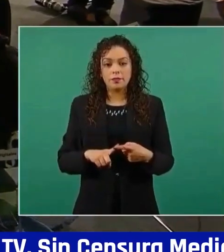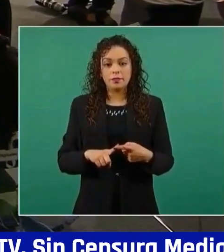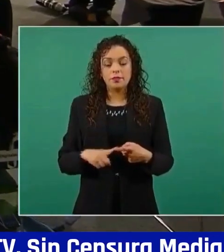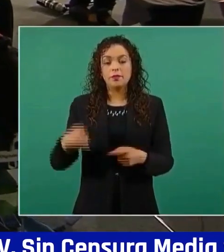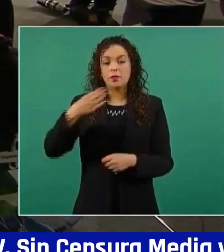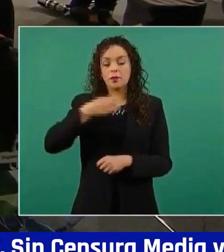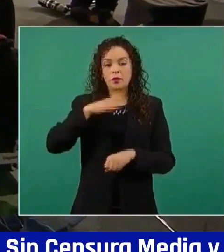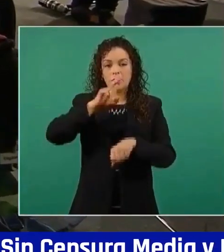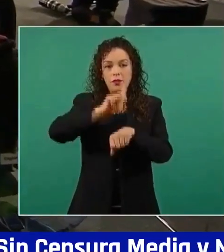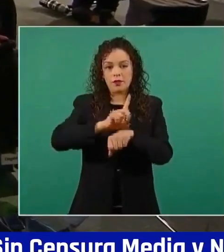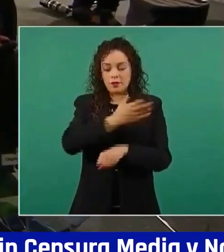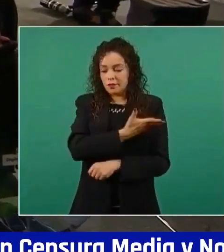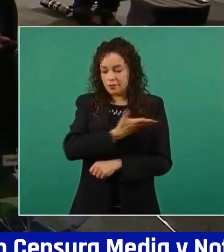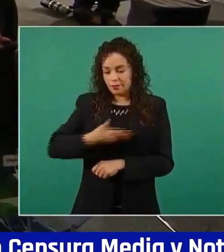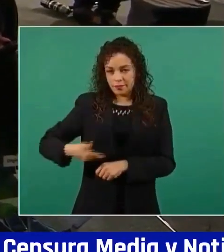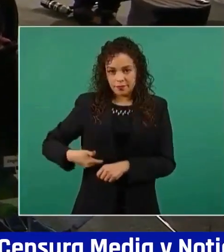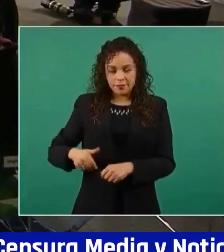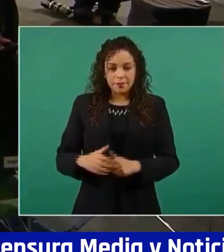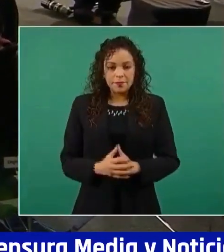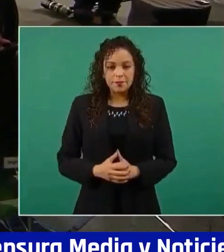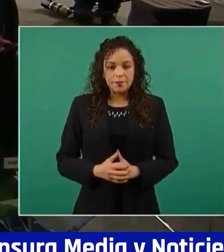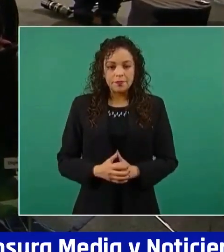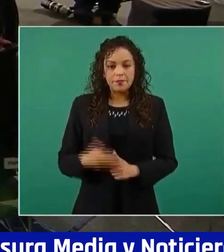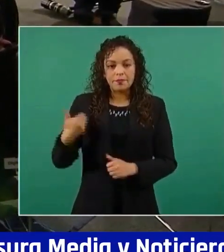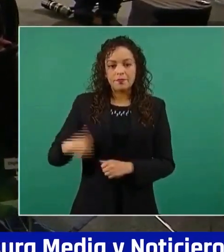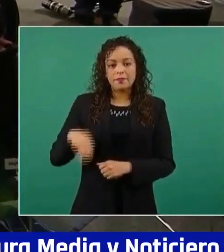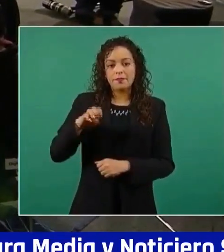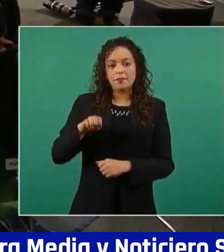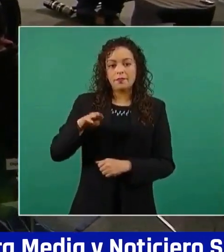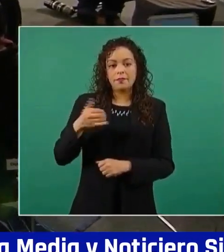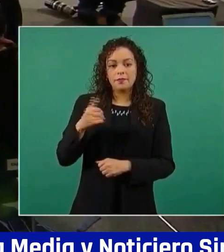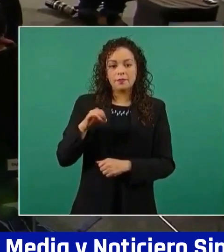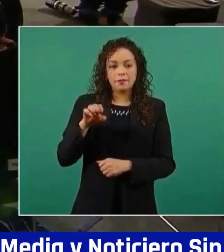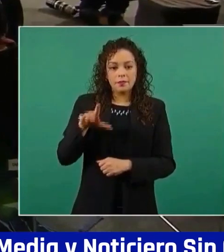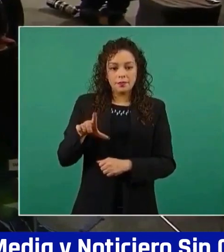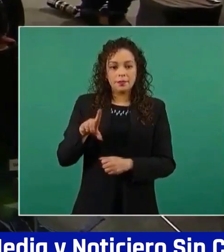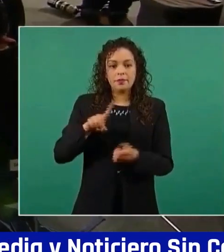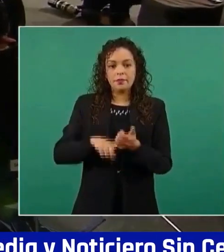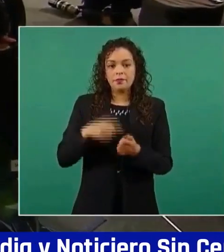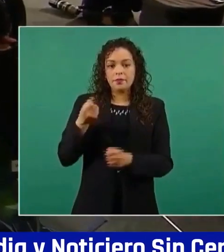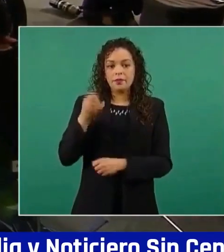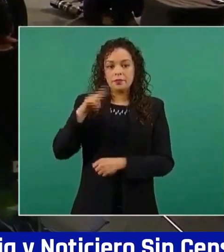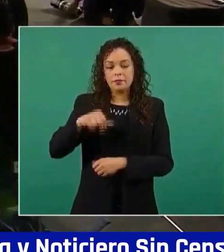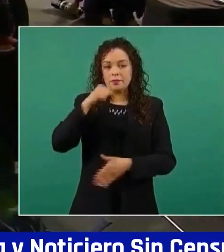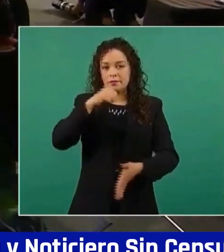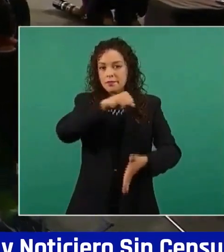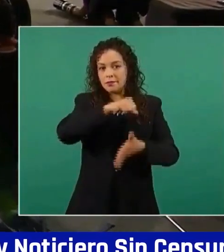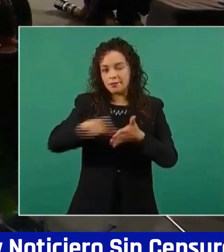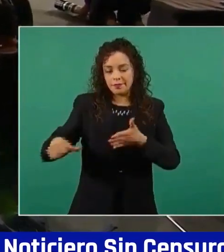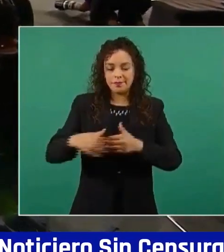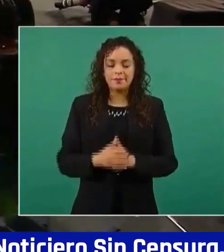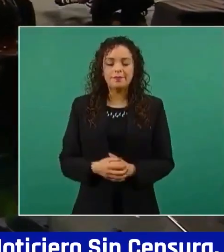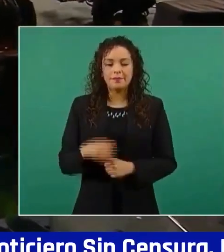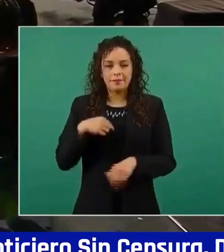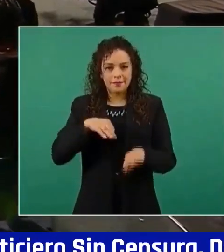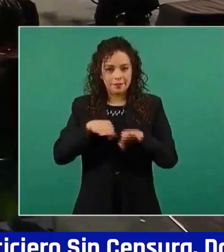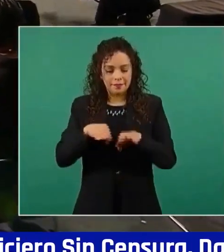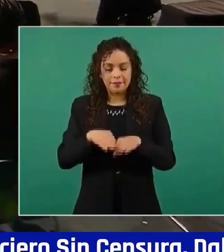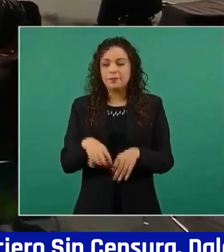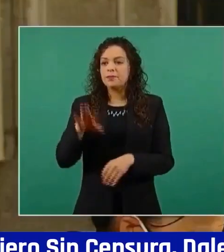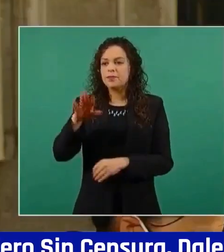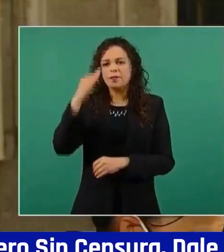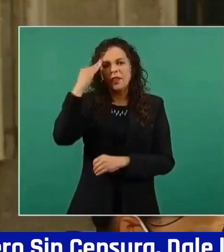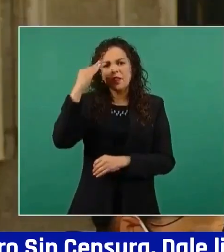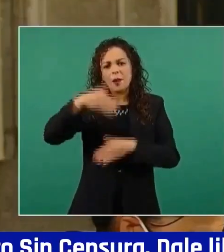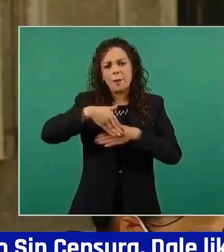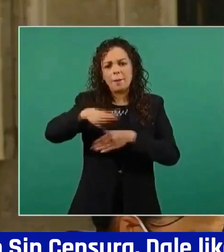Buenos días, señor presidente, buenos días. Meme Yamel de México News y Sin Censura. Presidente, durante el proceso electoral, de hecho,